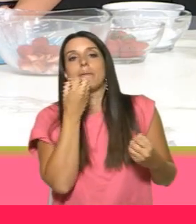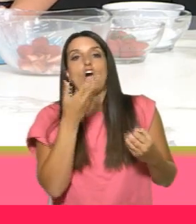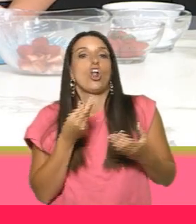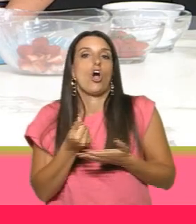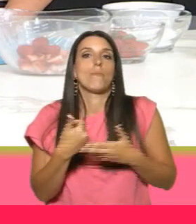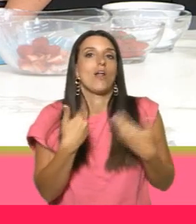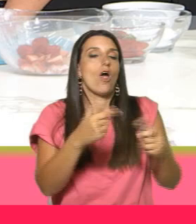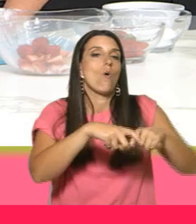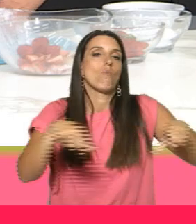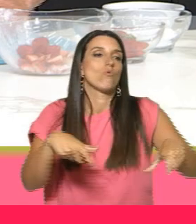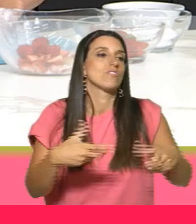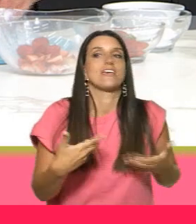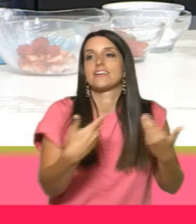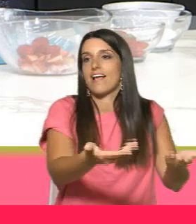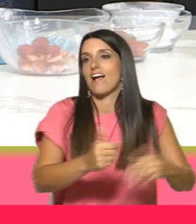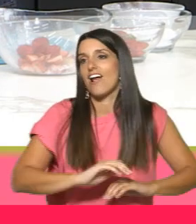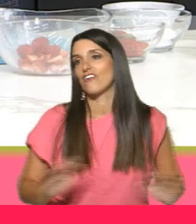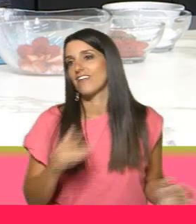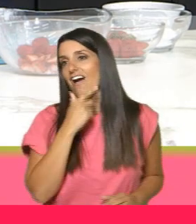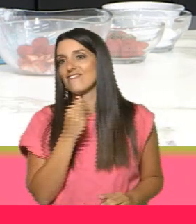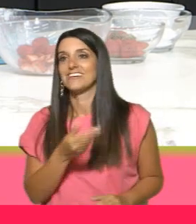Mejor les llevo un budín, escuchame. Al final.